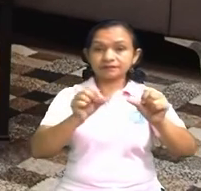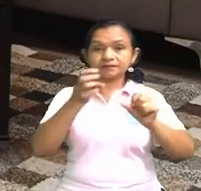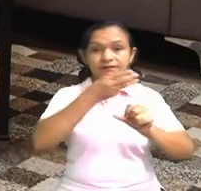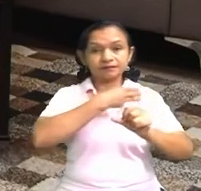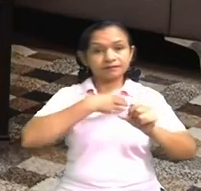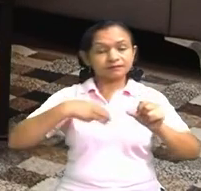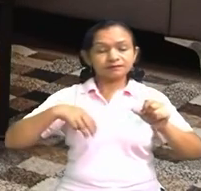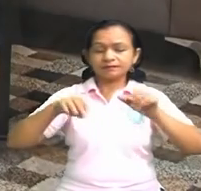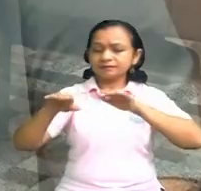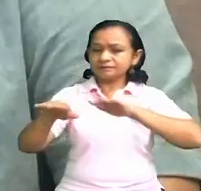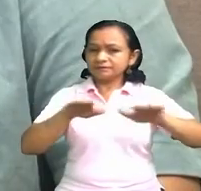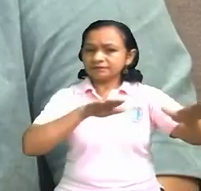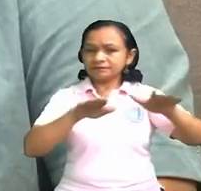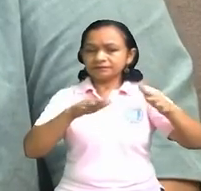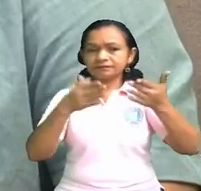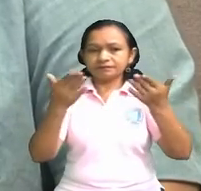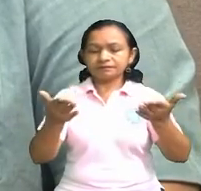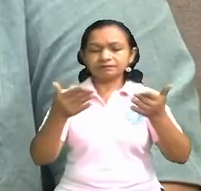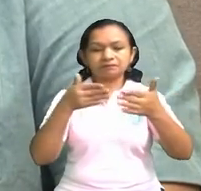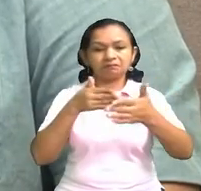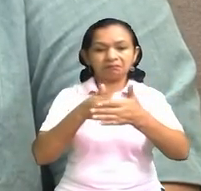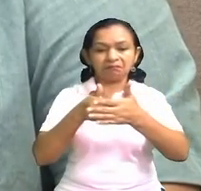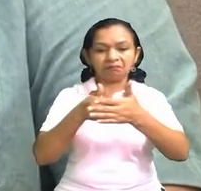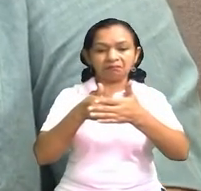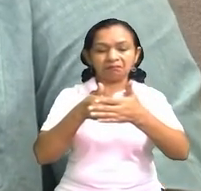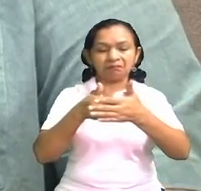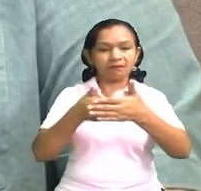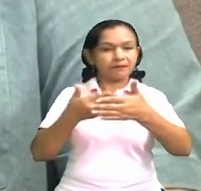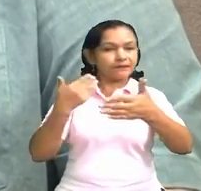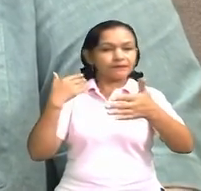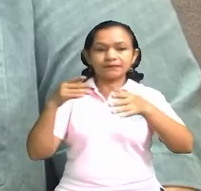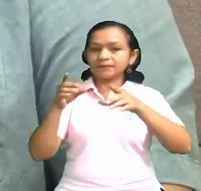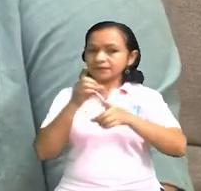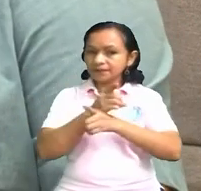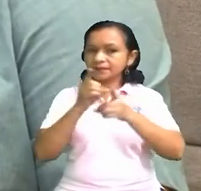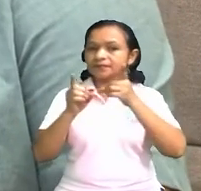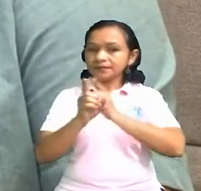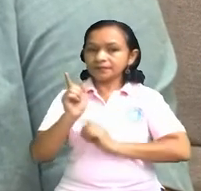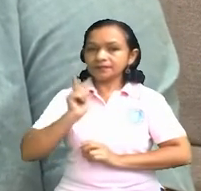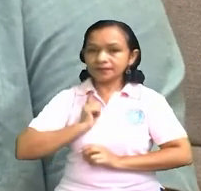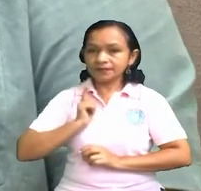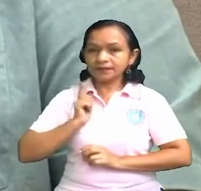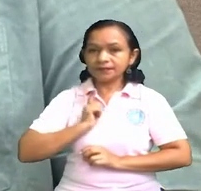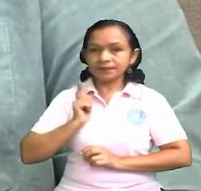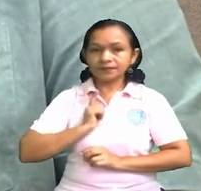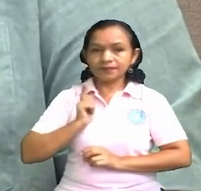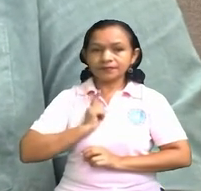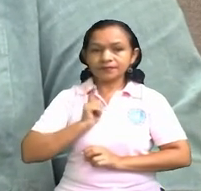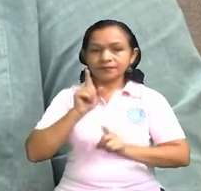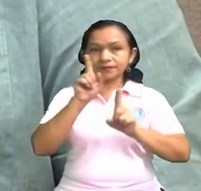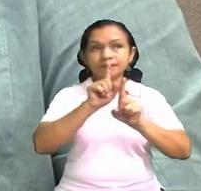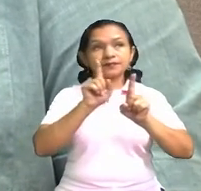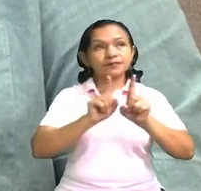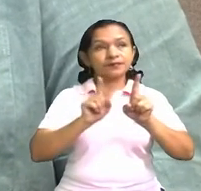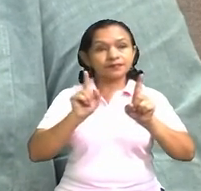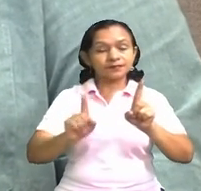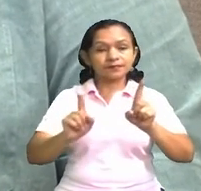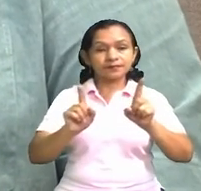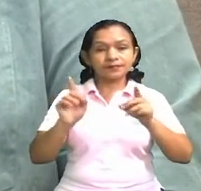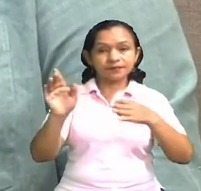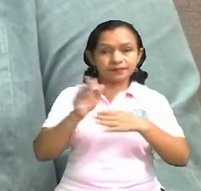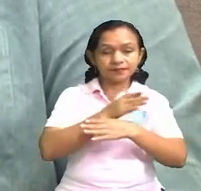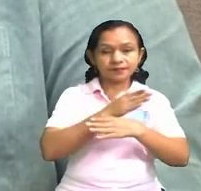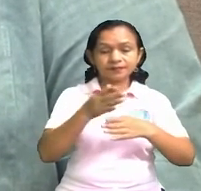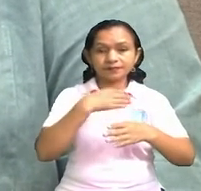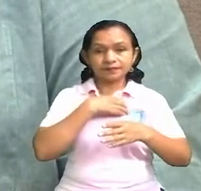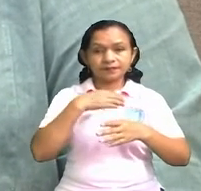no podemos quedarnos rezagados. Tenemos que estar al nivel de los vientos